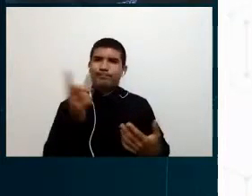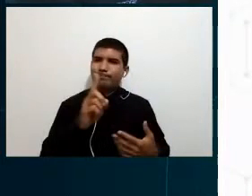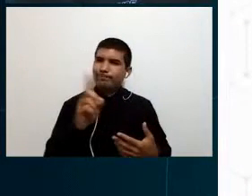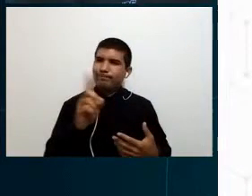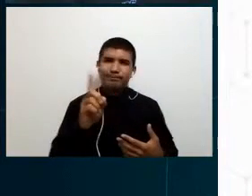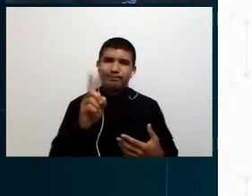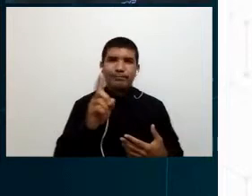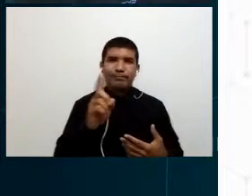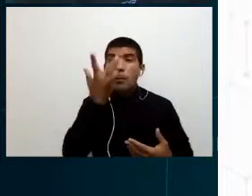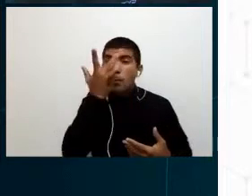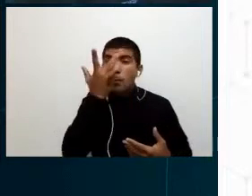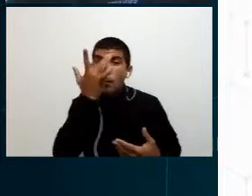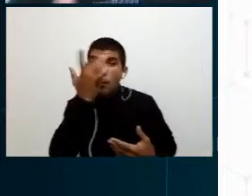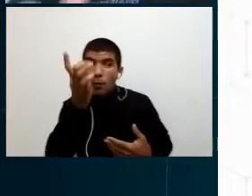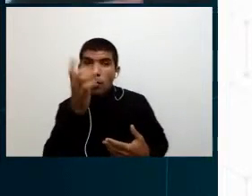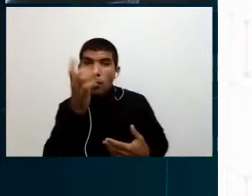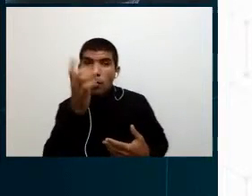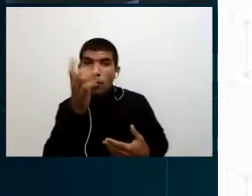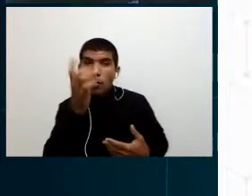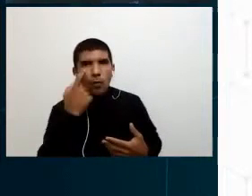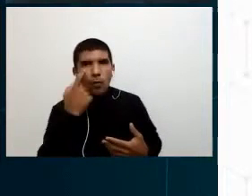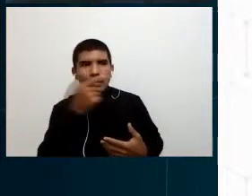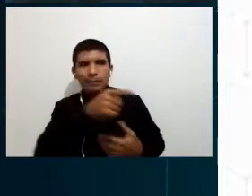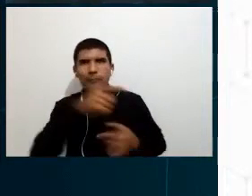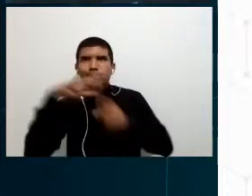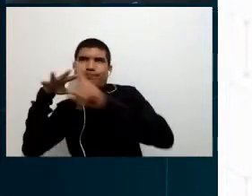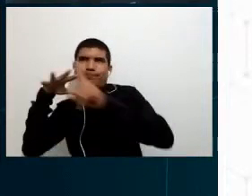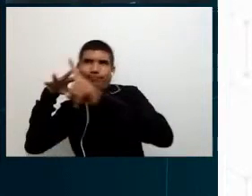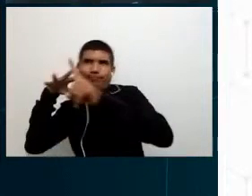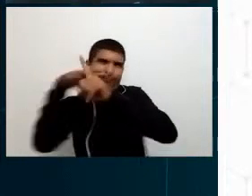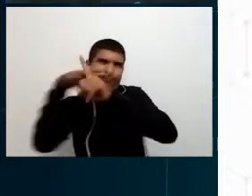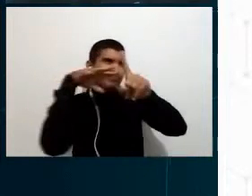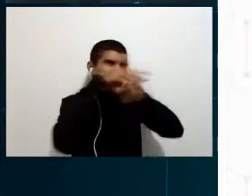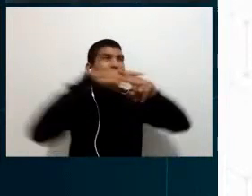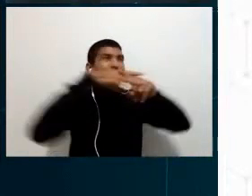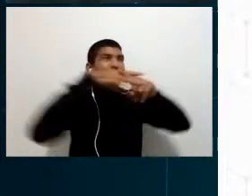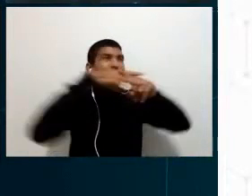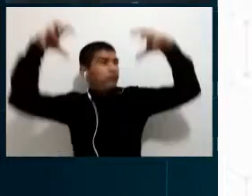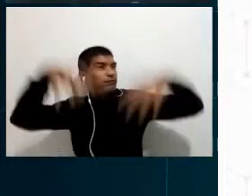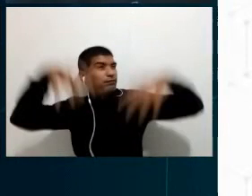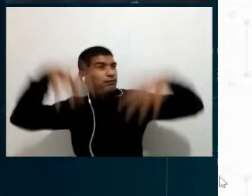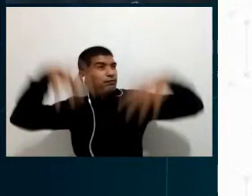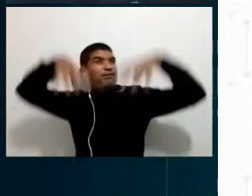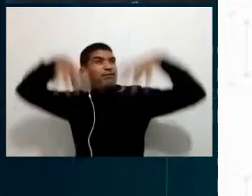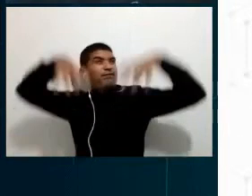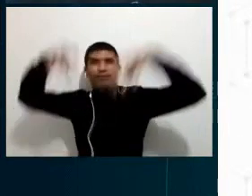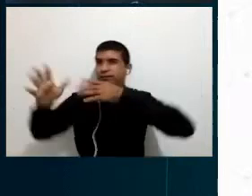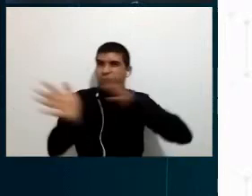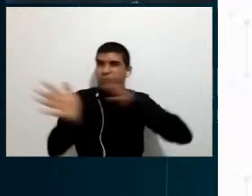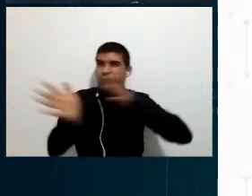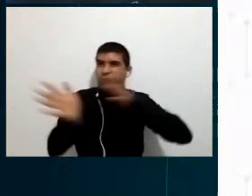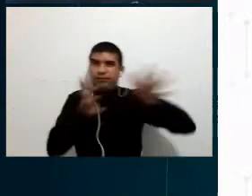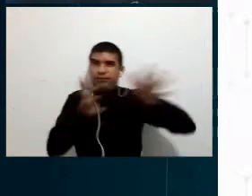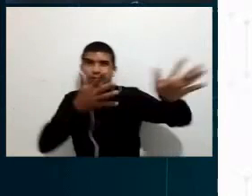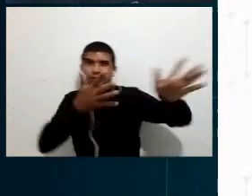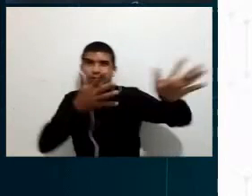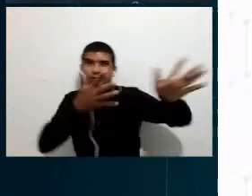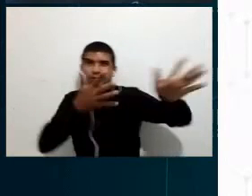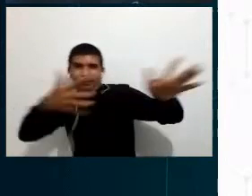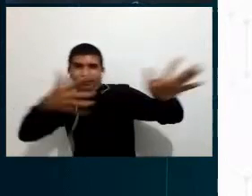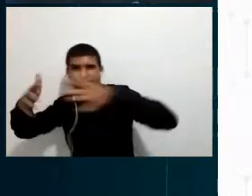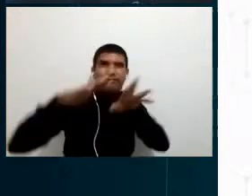un potencial de calentamiento global muy alto. Entonces, el calentamiento global se